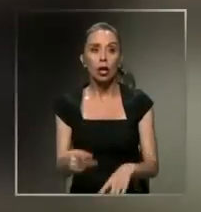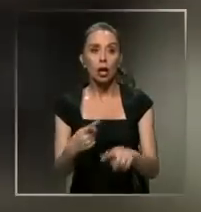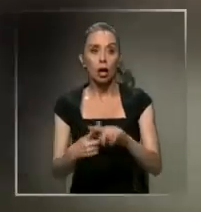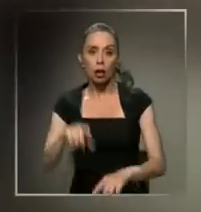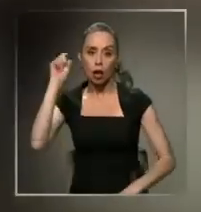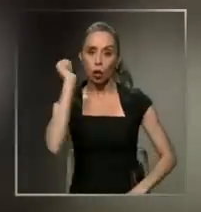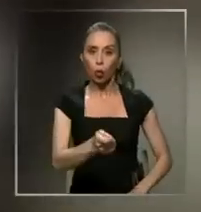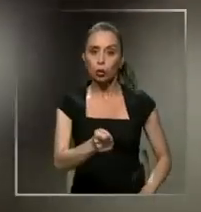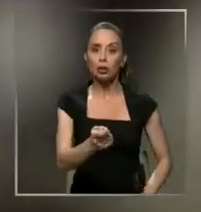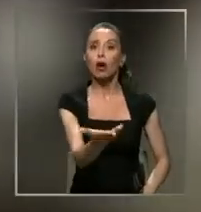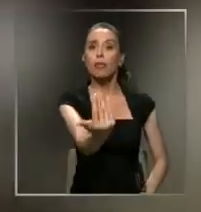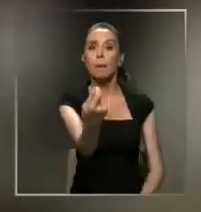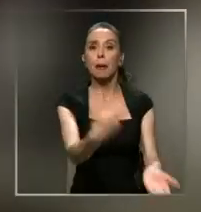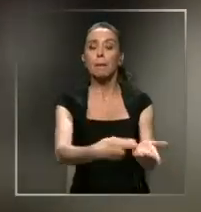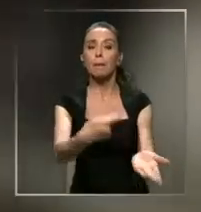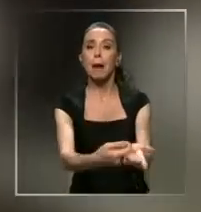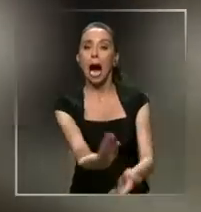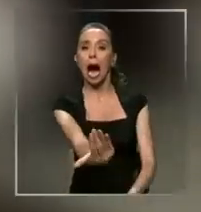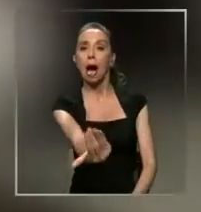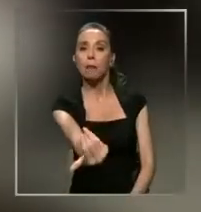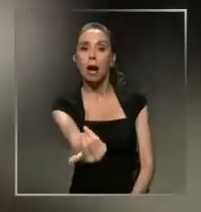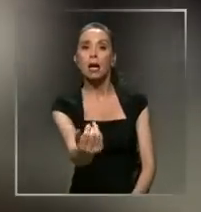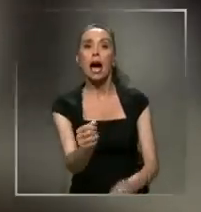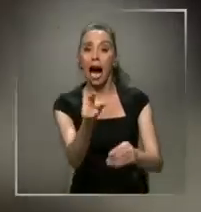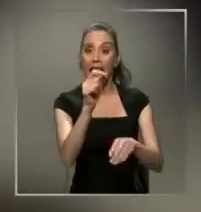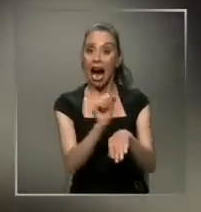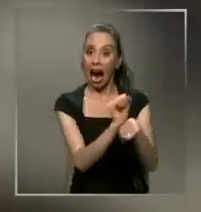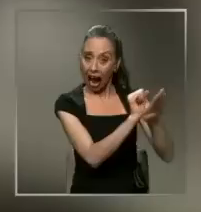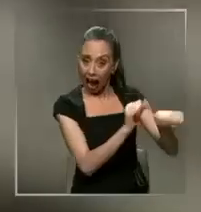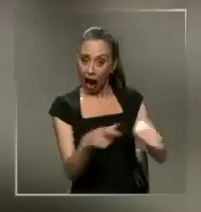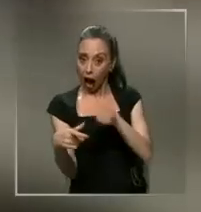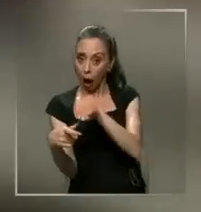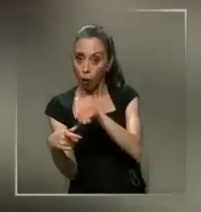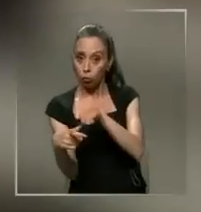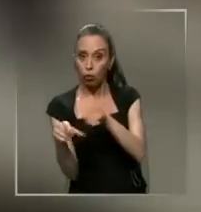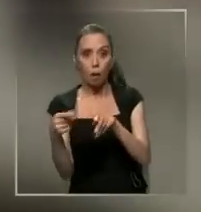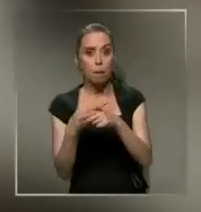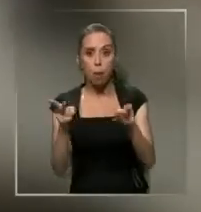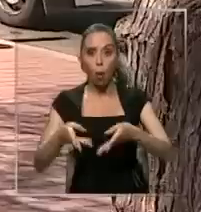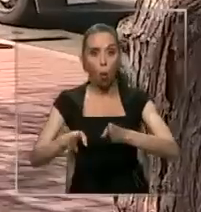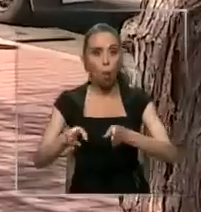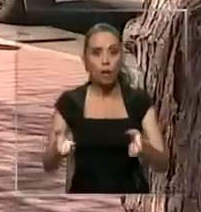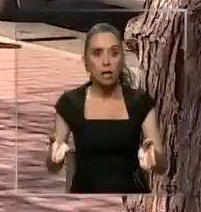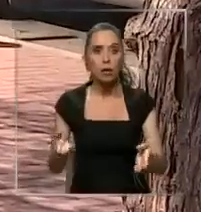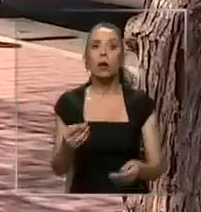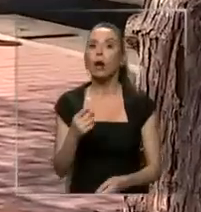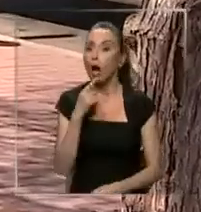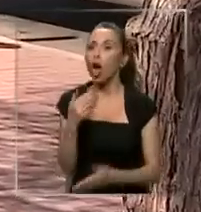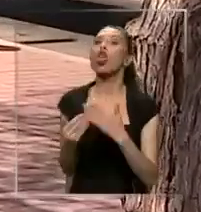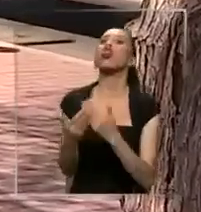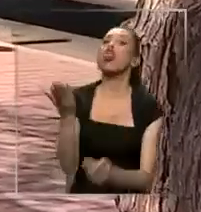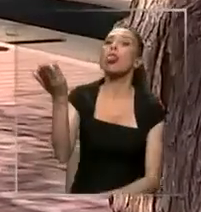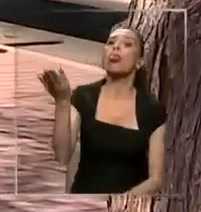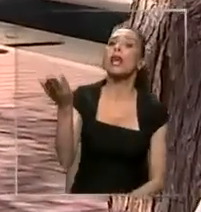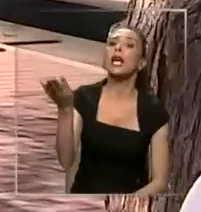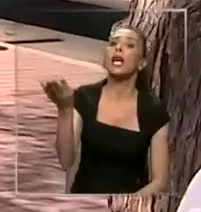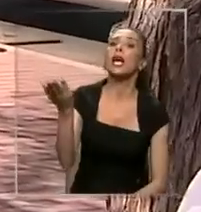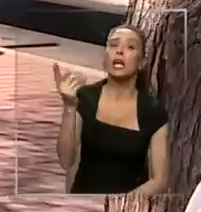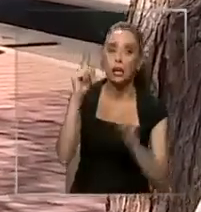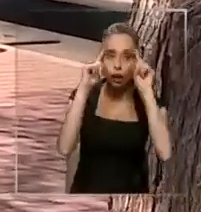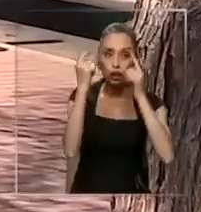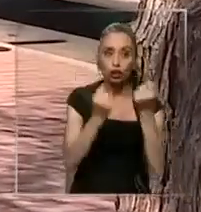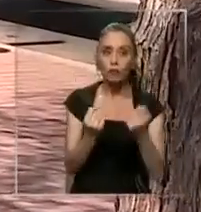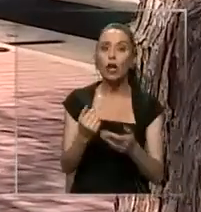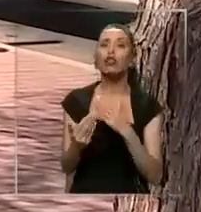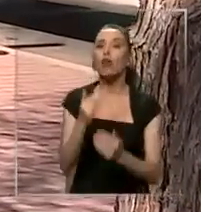para convencerlos de que debían pagarles para poder estacionar el vehículo en una zona pública. Y le dije, ¿dónde está el